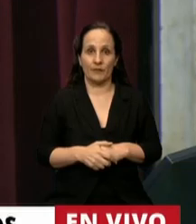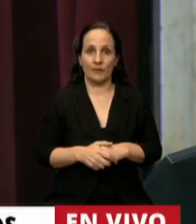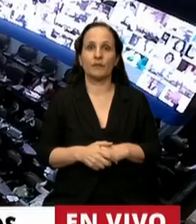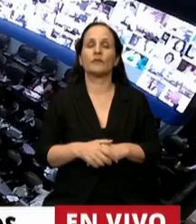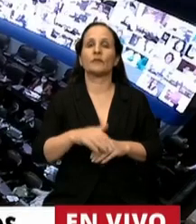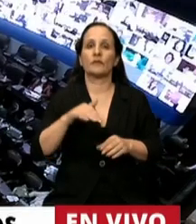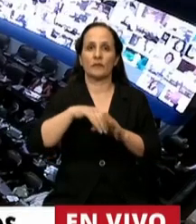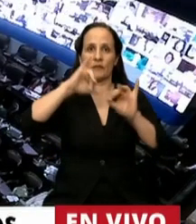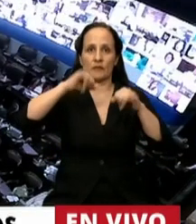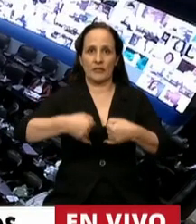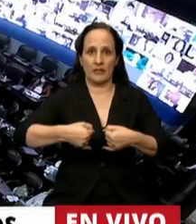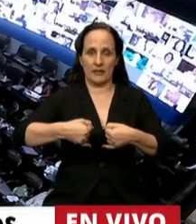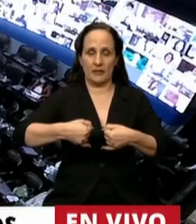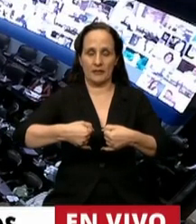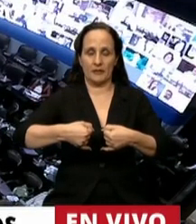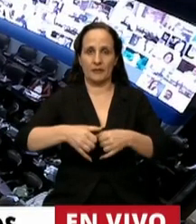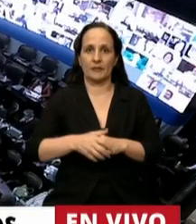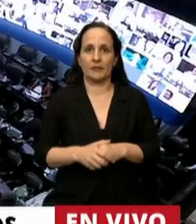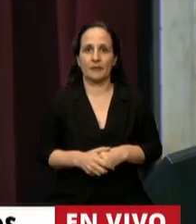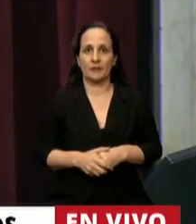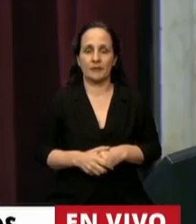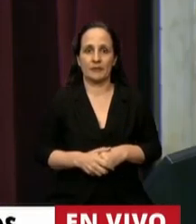Resulta afirmativo.